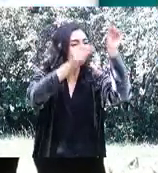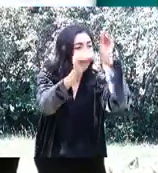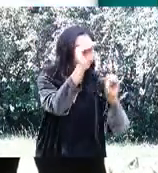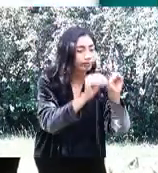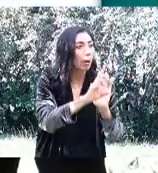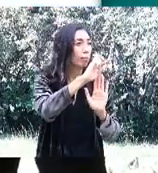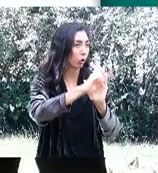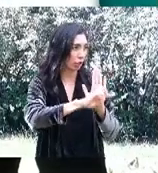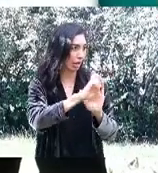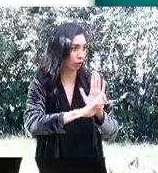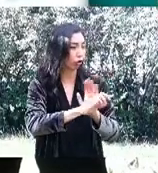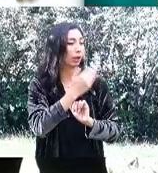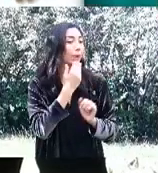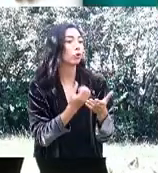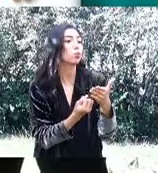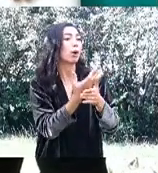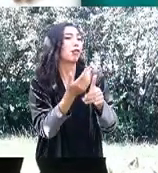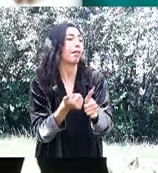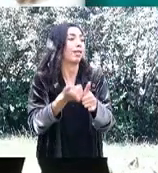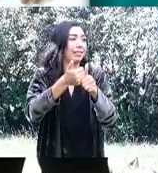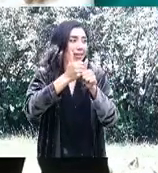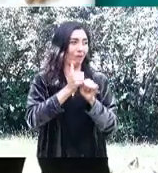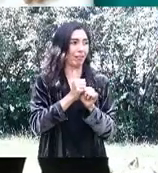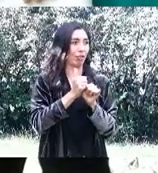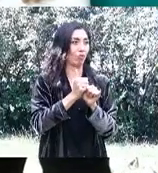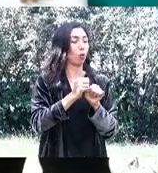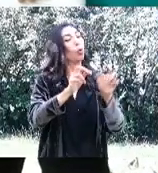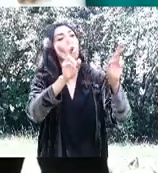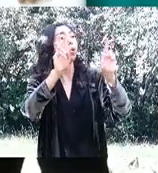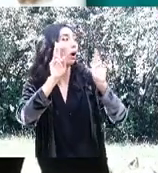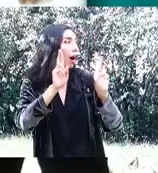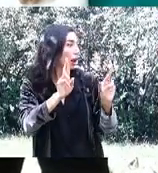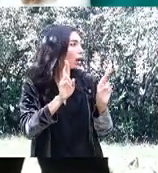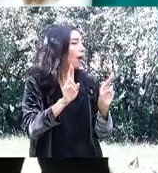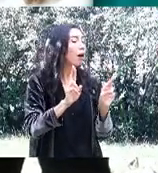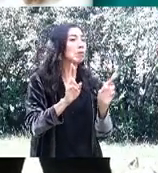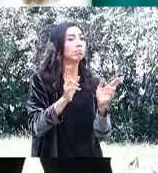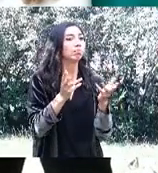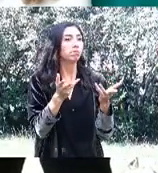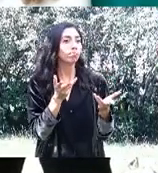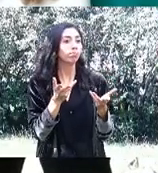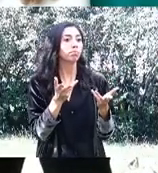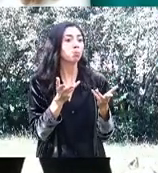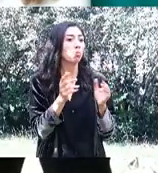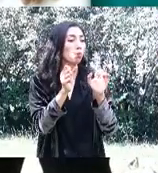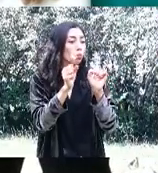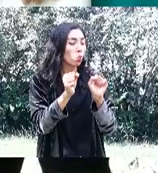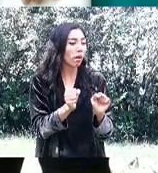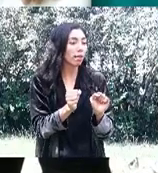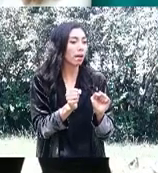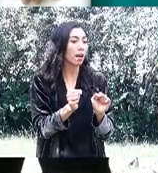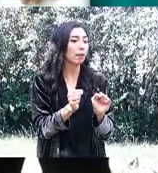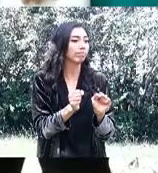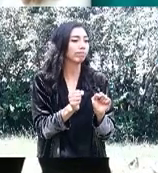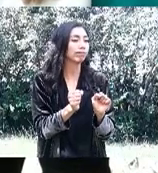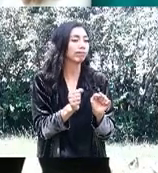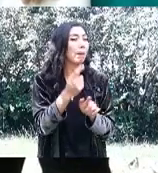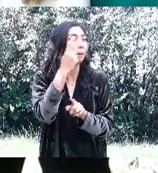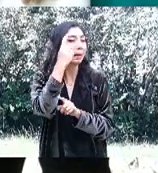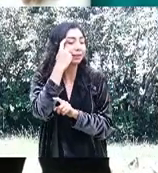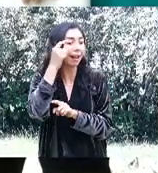además nuevos desafíos que ojalá eh puedan ser eh o se pueda tener en cuenta este tipo de